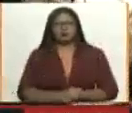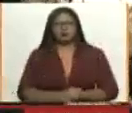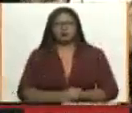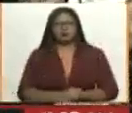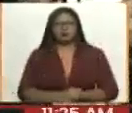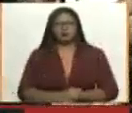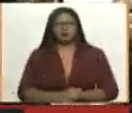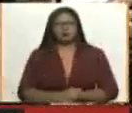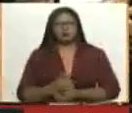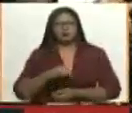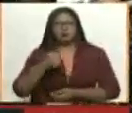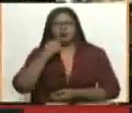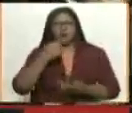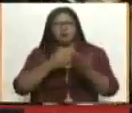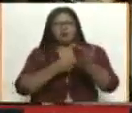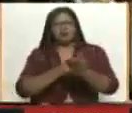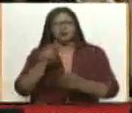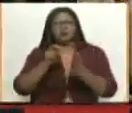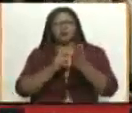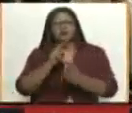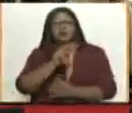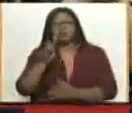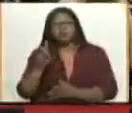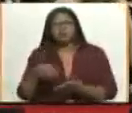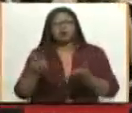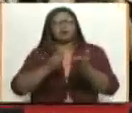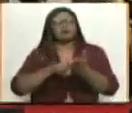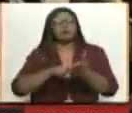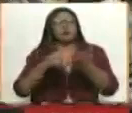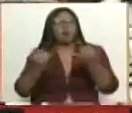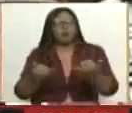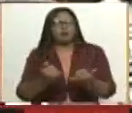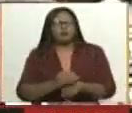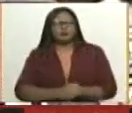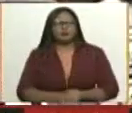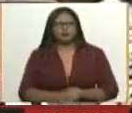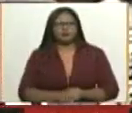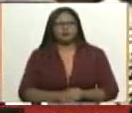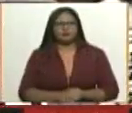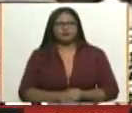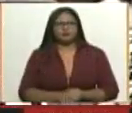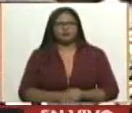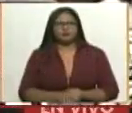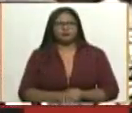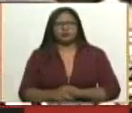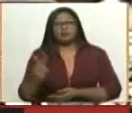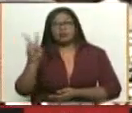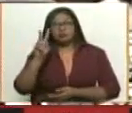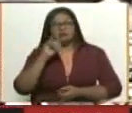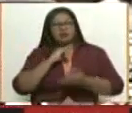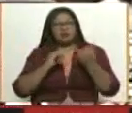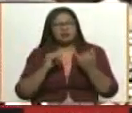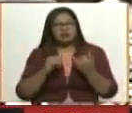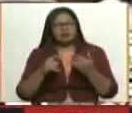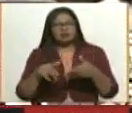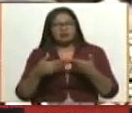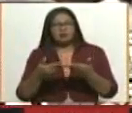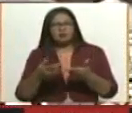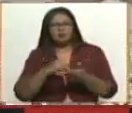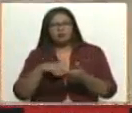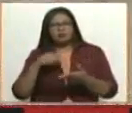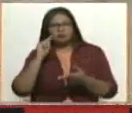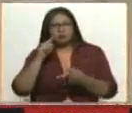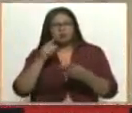Lo dijimos en el 2021 y lo repetimos ahora, que Venezuela termine de enrumbarse hacia la